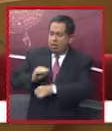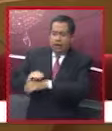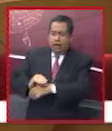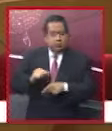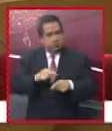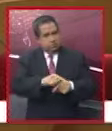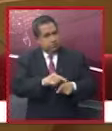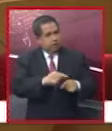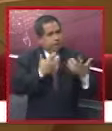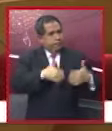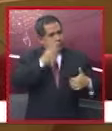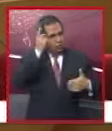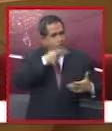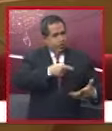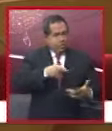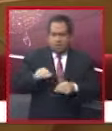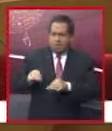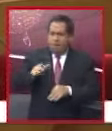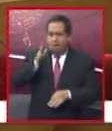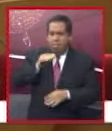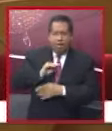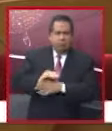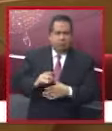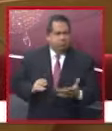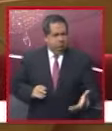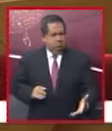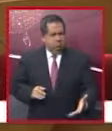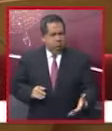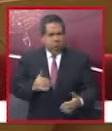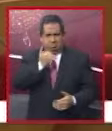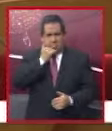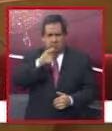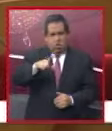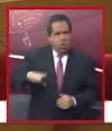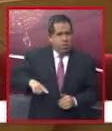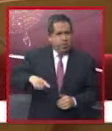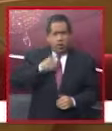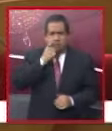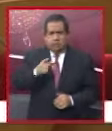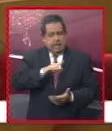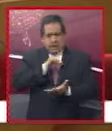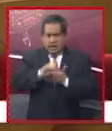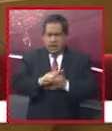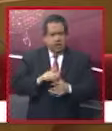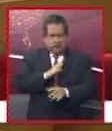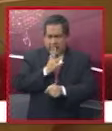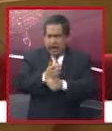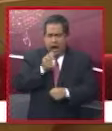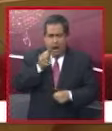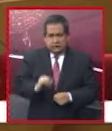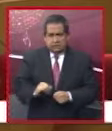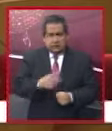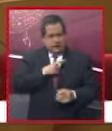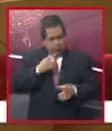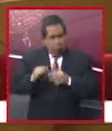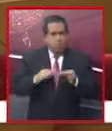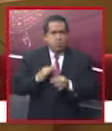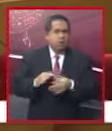cualquier trabajador? ¿Acaso este gobierno no ha dicho que la ley no se negocia y se debe